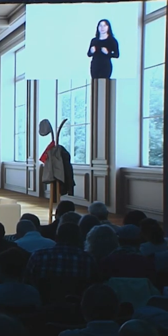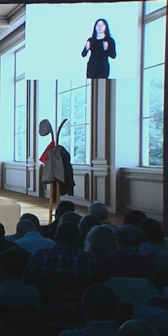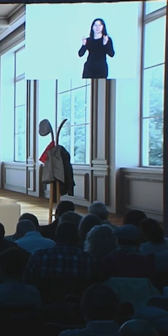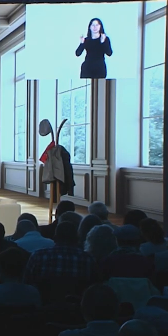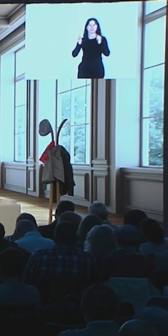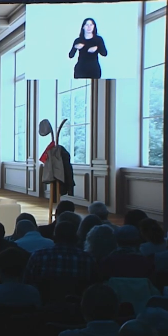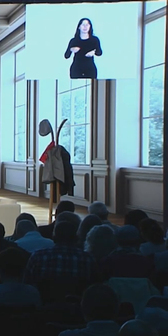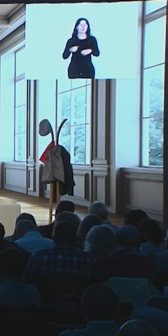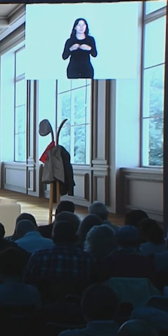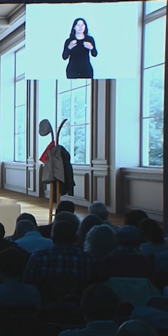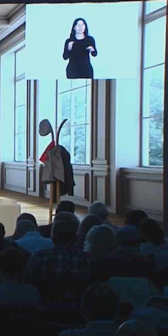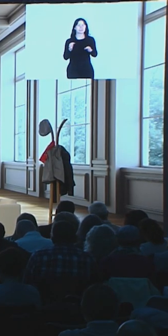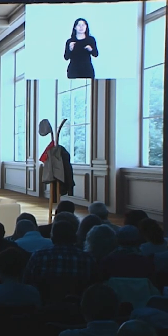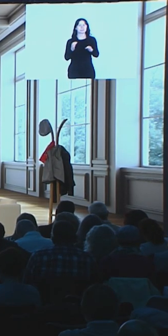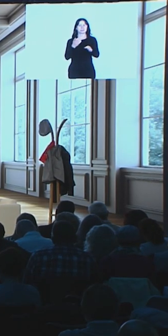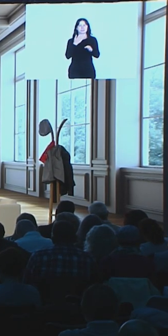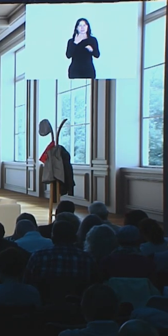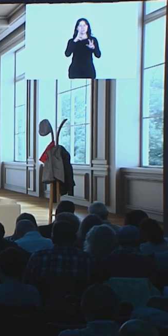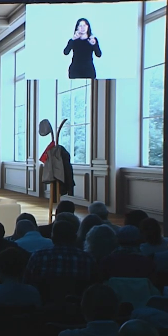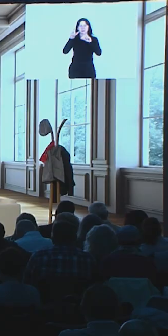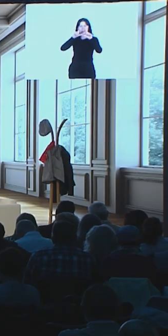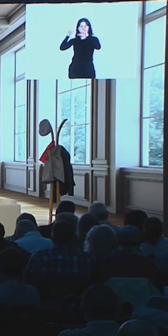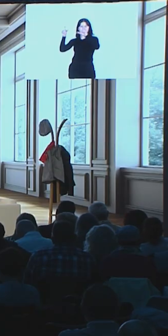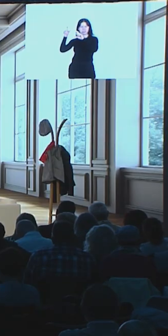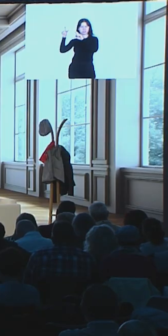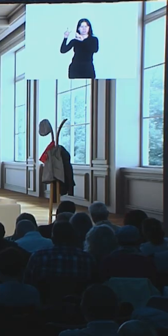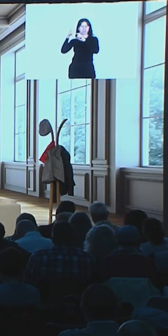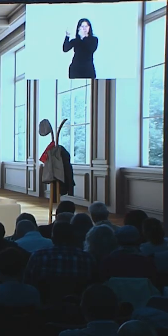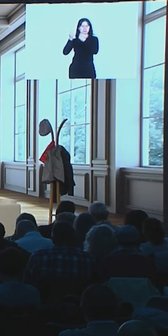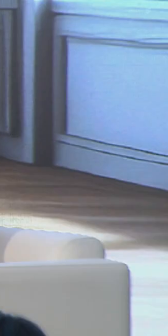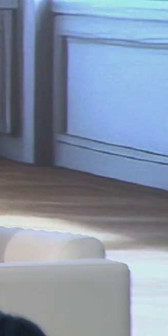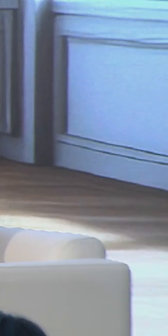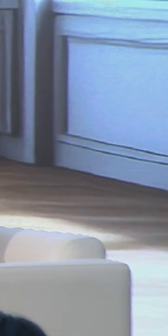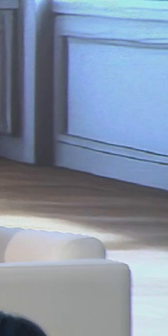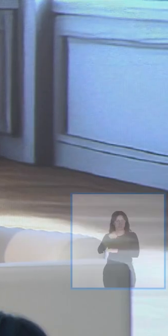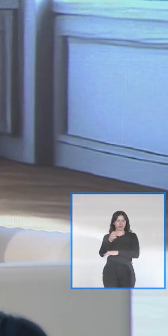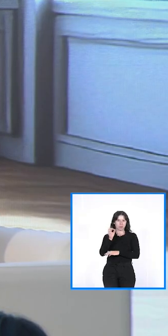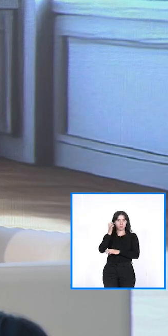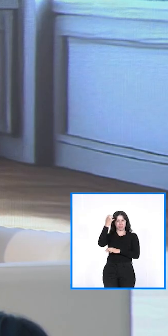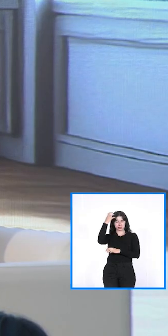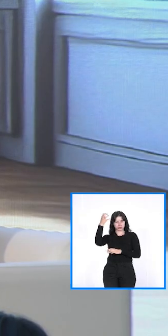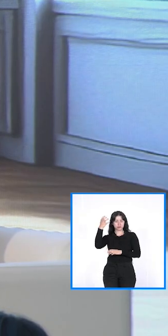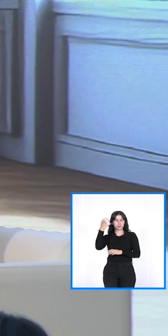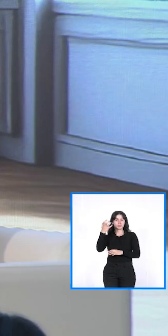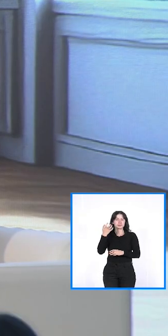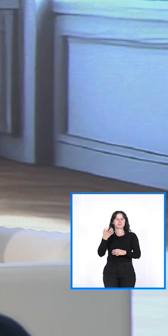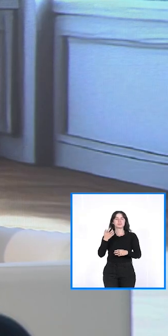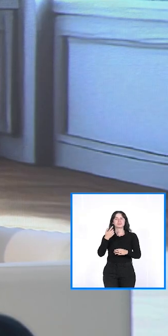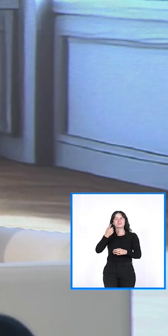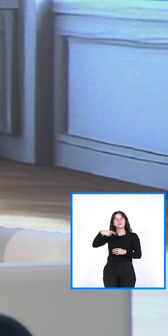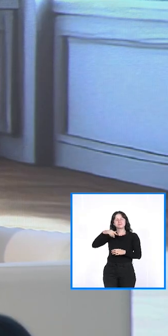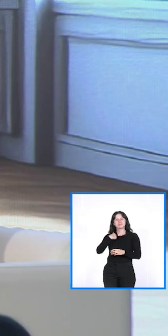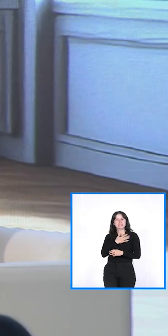en lo que se refiere a más a las entidades junta directiva patronatos gerencia sí que me gustaría que fuerais